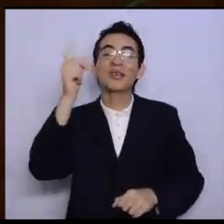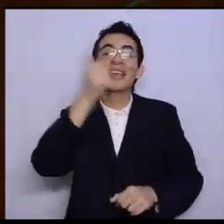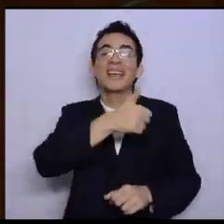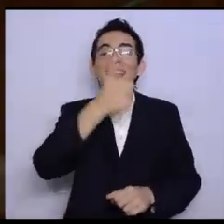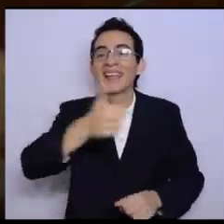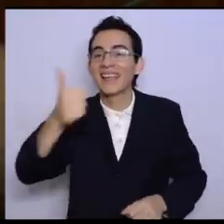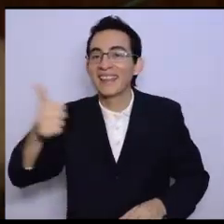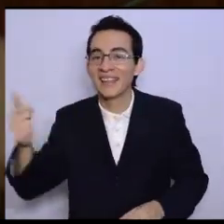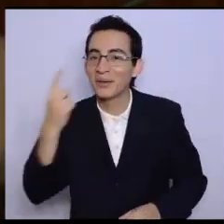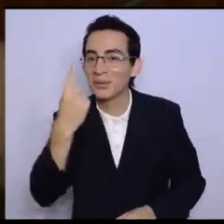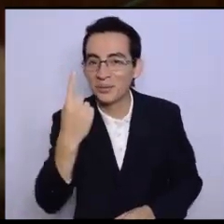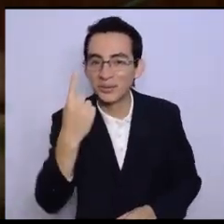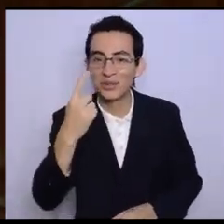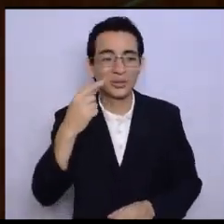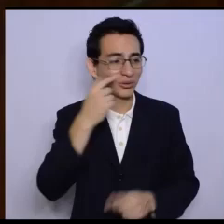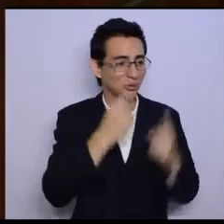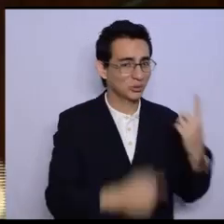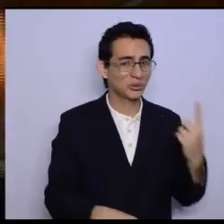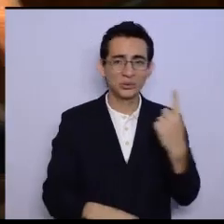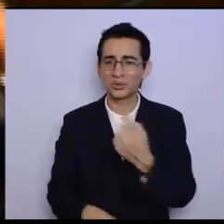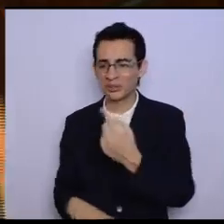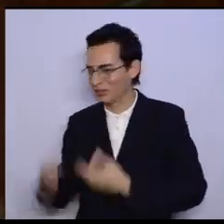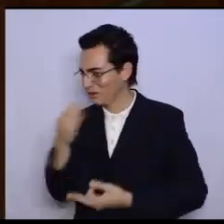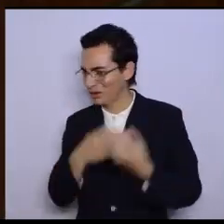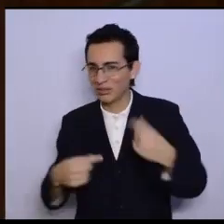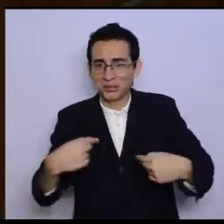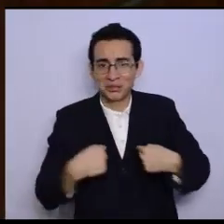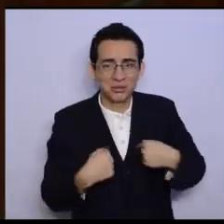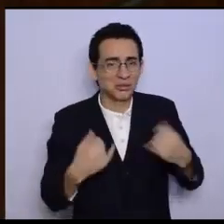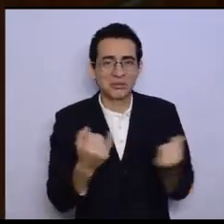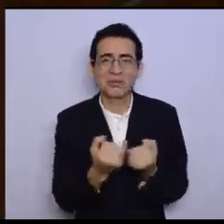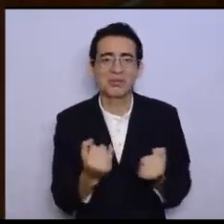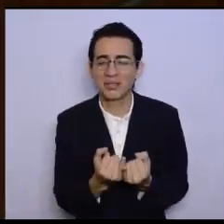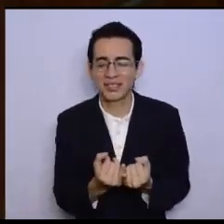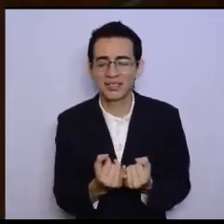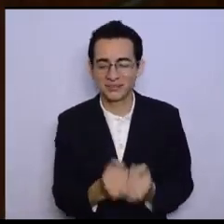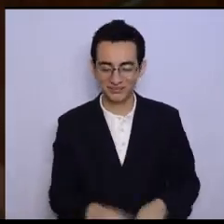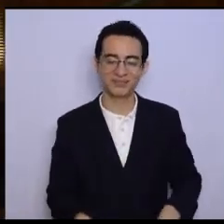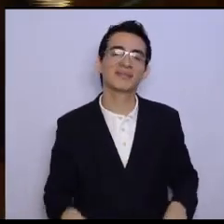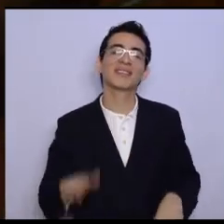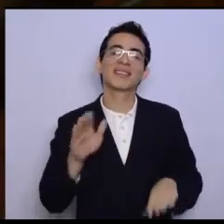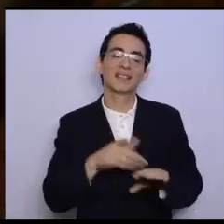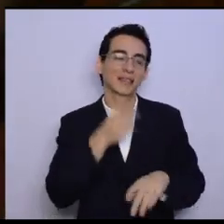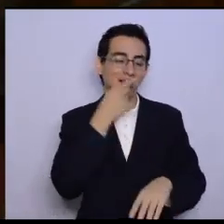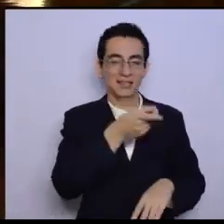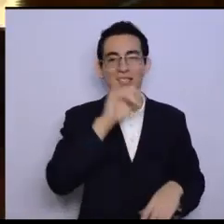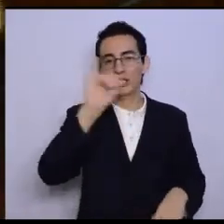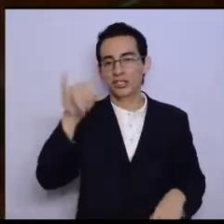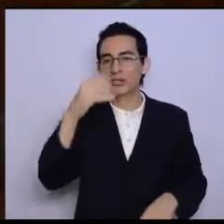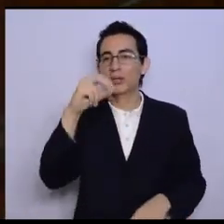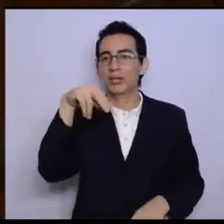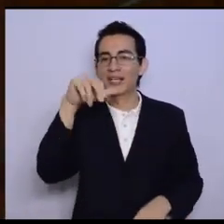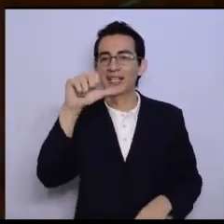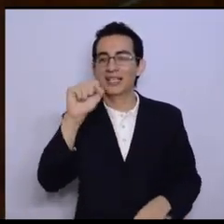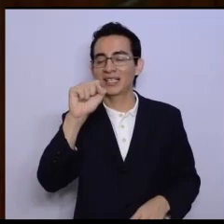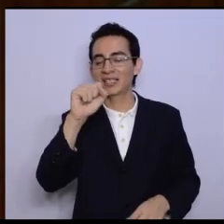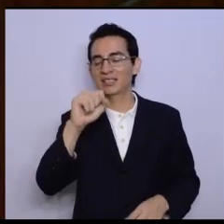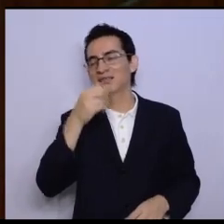todos. Entonces dice que le daba, se sentó ahí todo quejumbroso y dice que le daba el